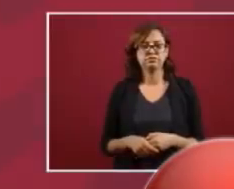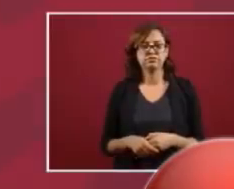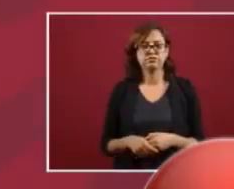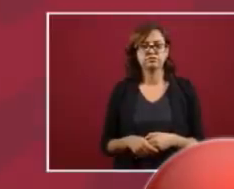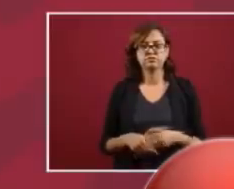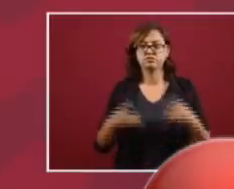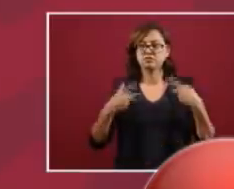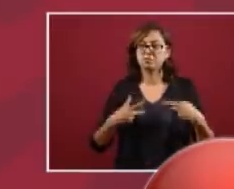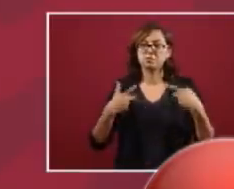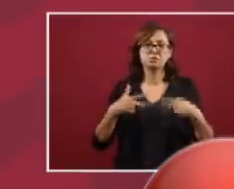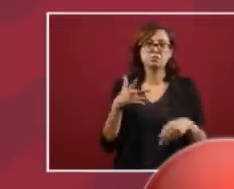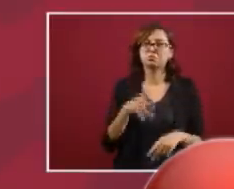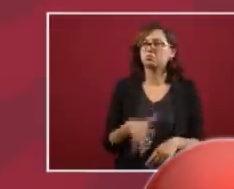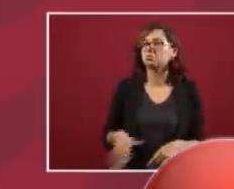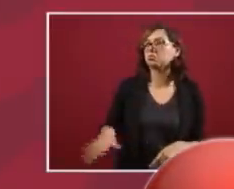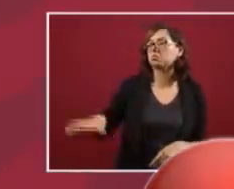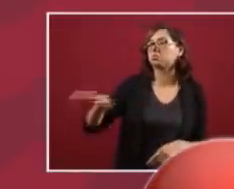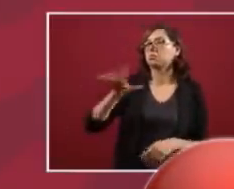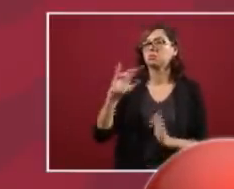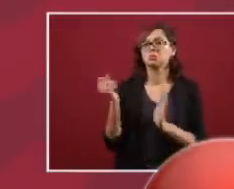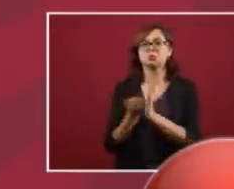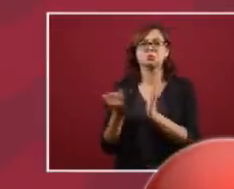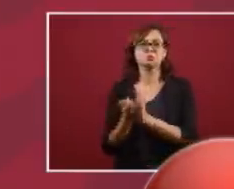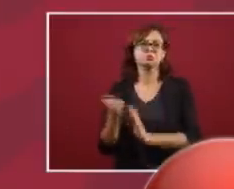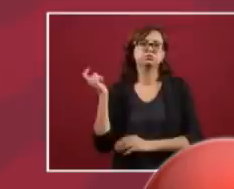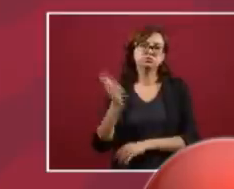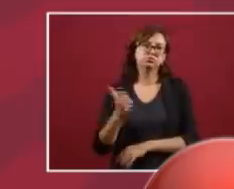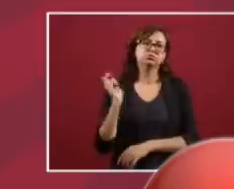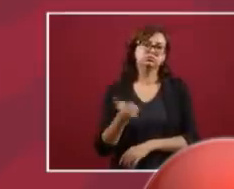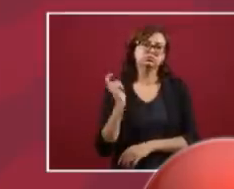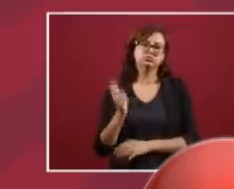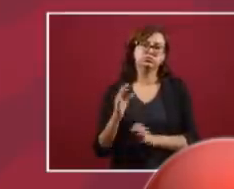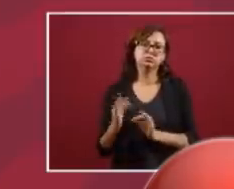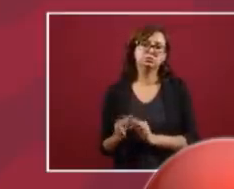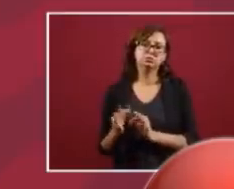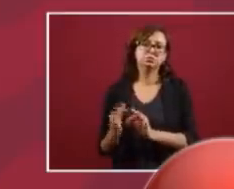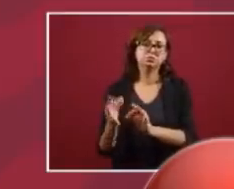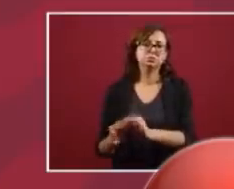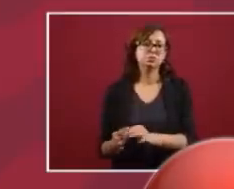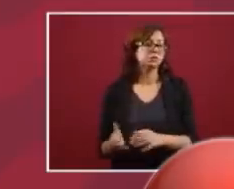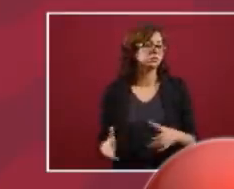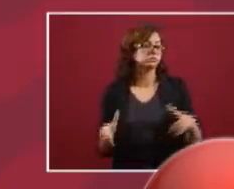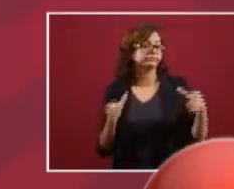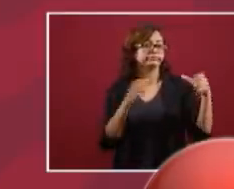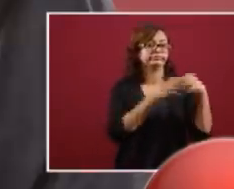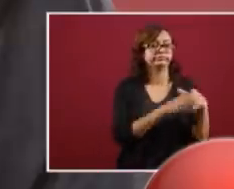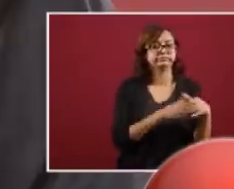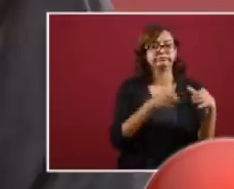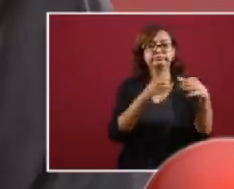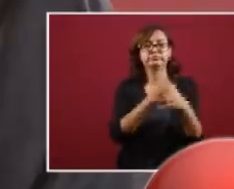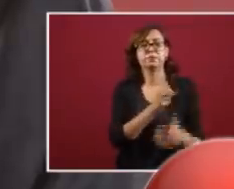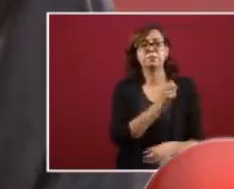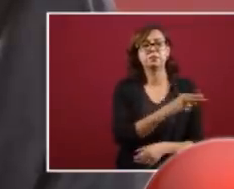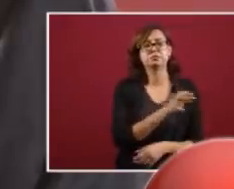la población en general, y que existan grupos privilegiados.